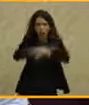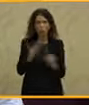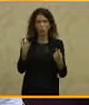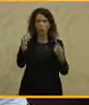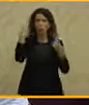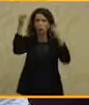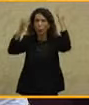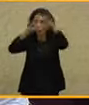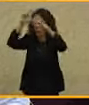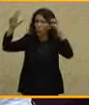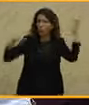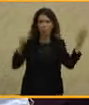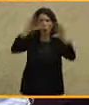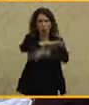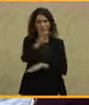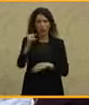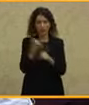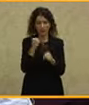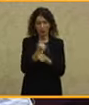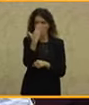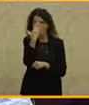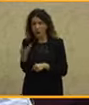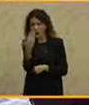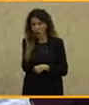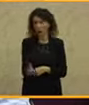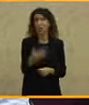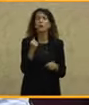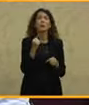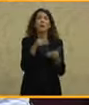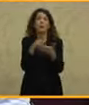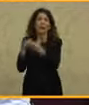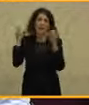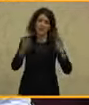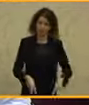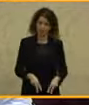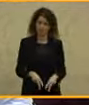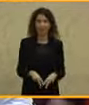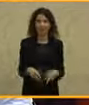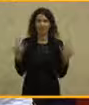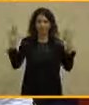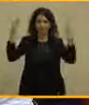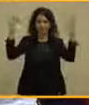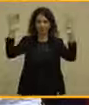tanta aura alrededor. Trabajar sin máscaras, emplear sin barreras.